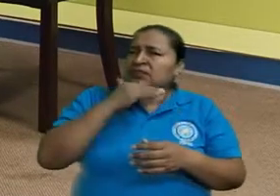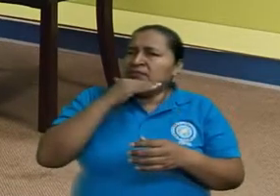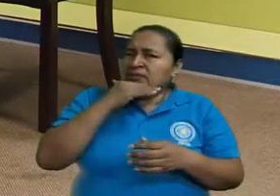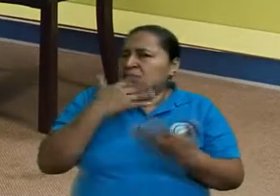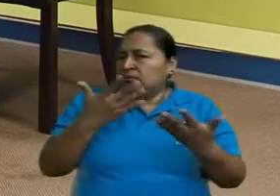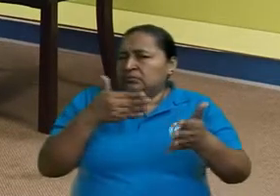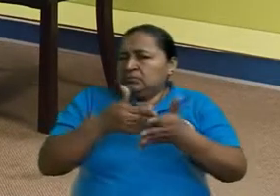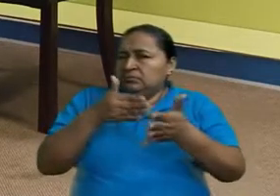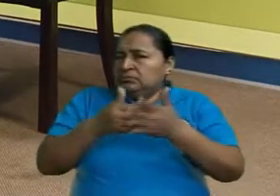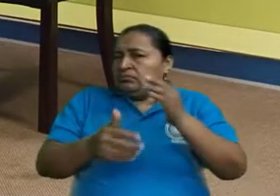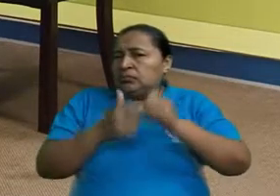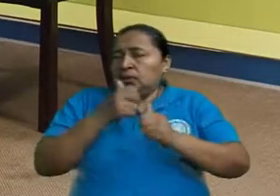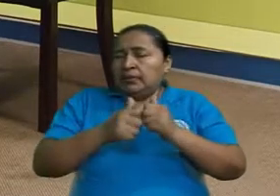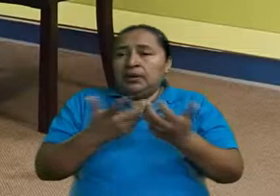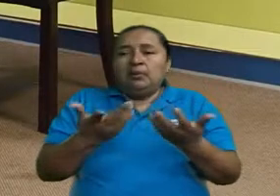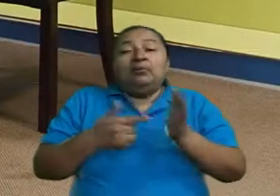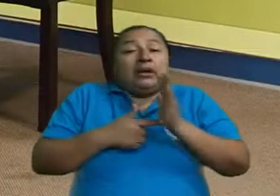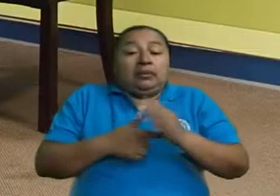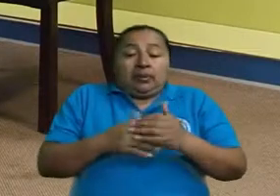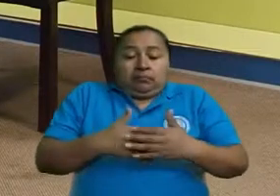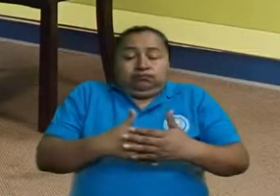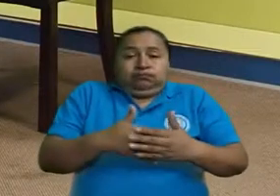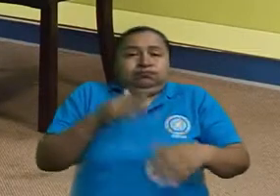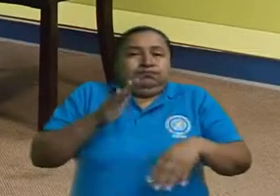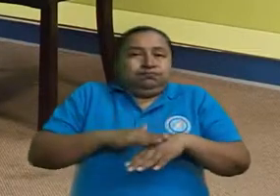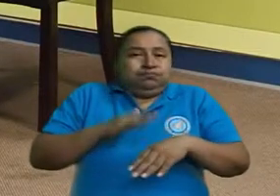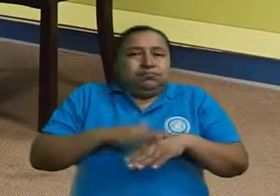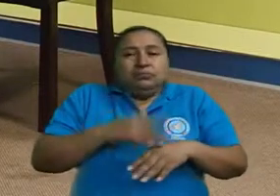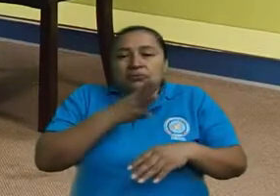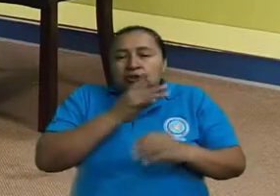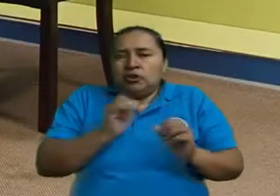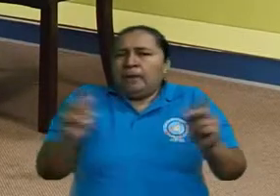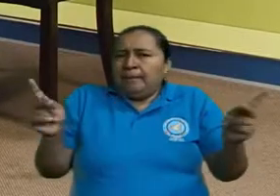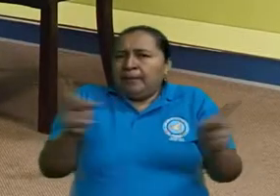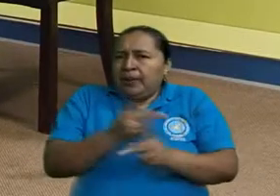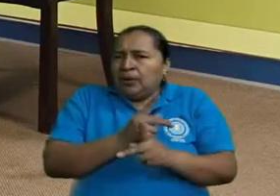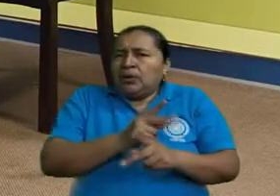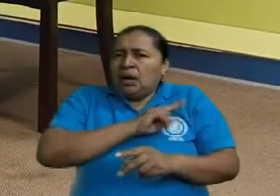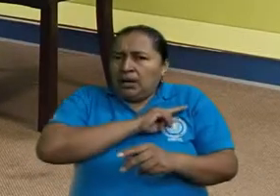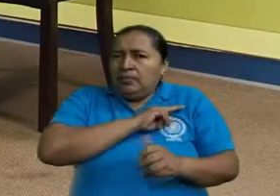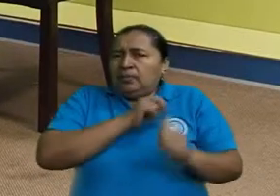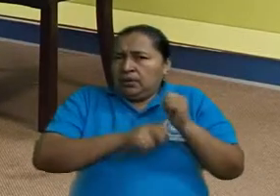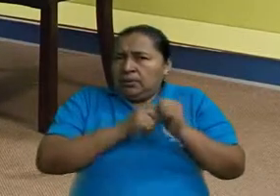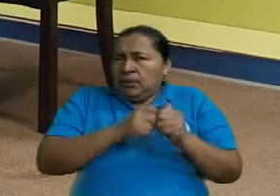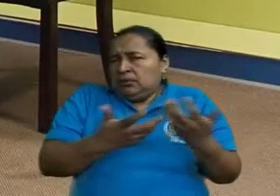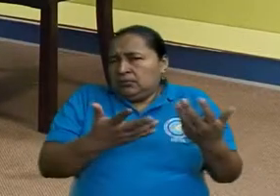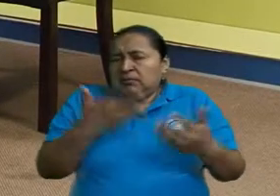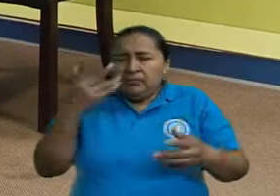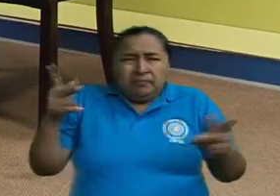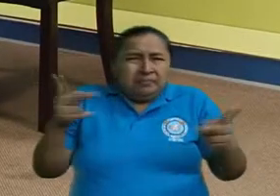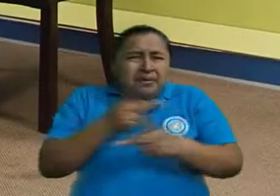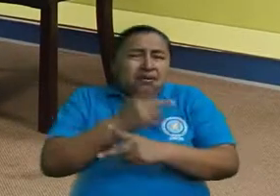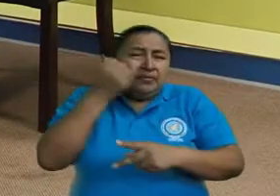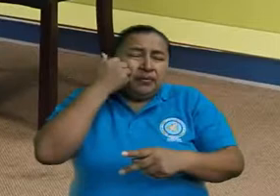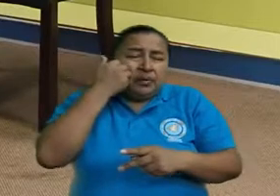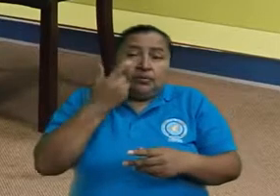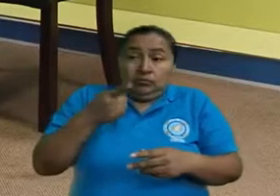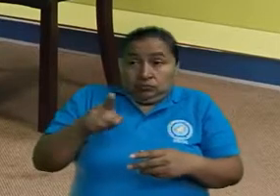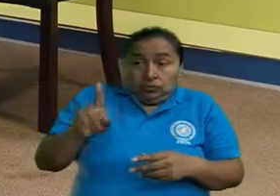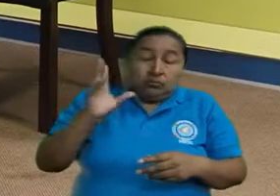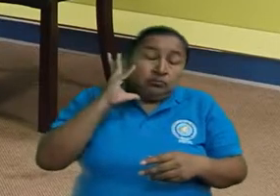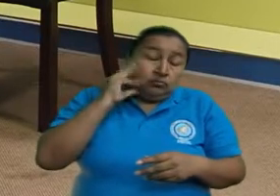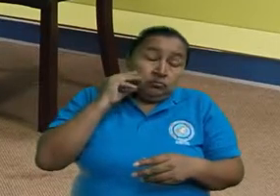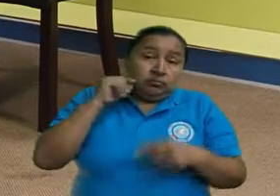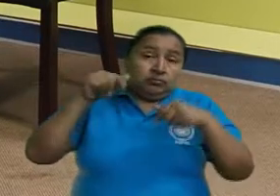no se trata los cólicos a los niños recién nacidos, ¿hay complicaciones? ¿Se pueden presentar complicaciones? Usted que tiene